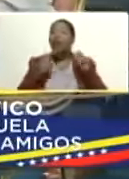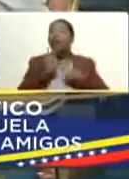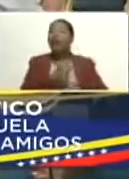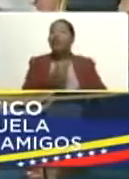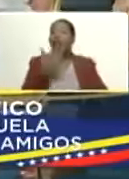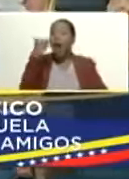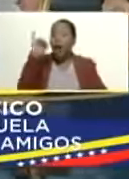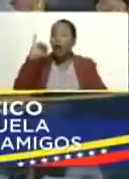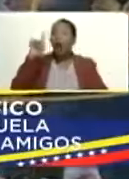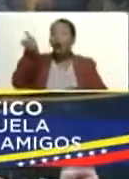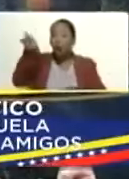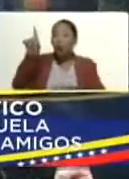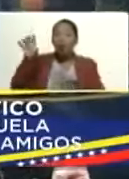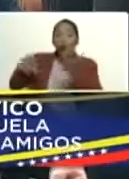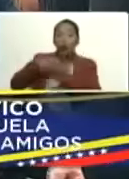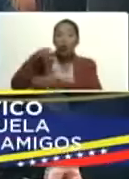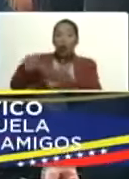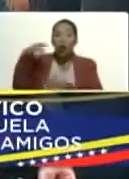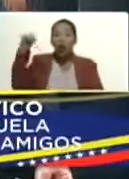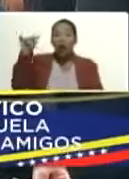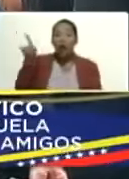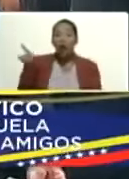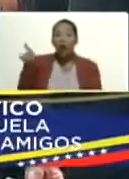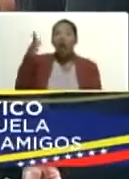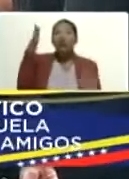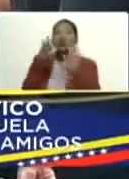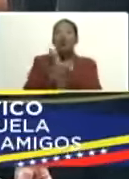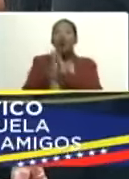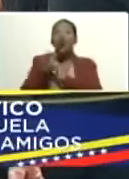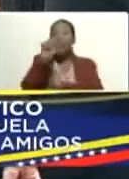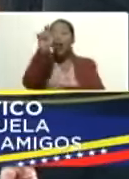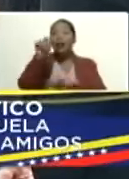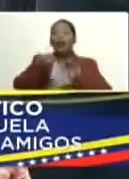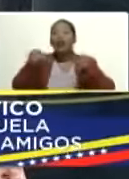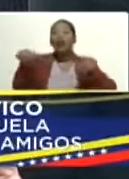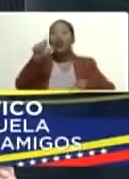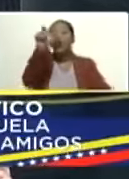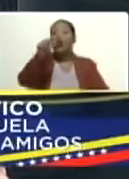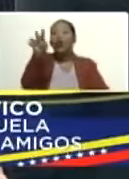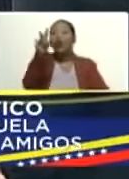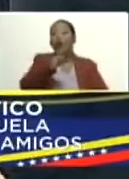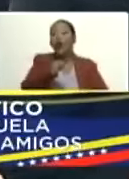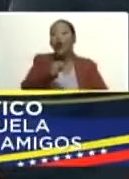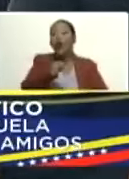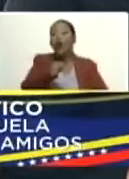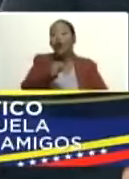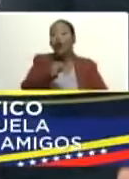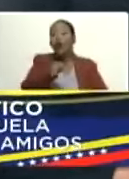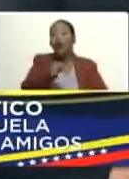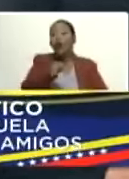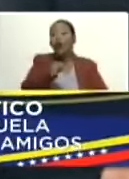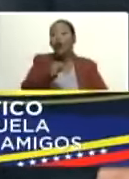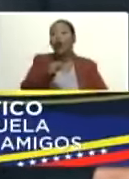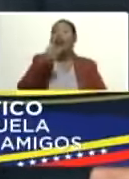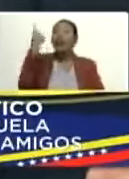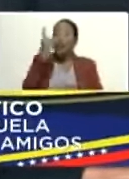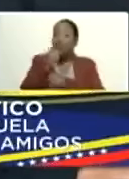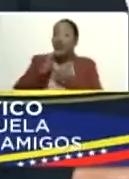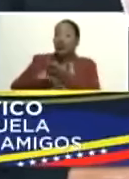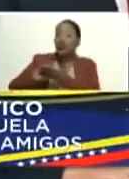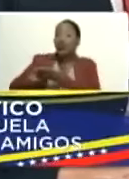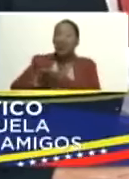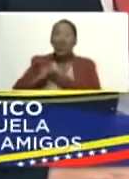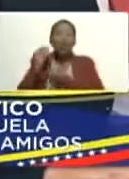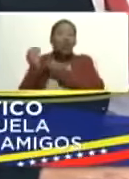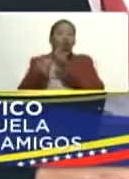controversia sobre la Guayana Esequiba y que hay que dirimirla a través de